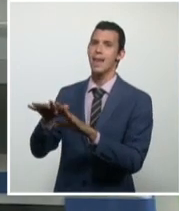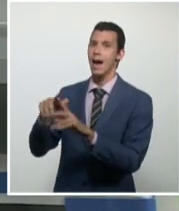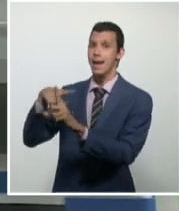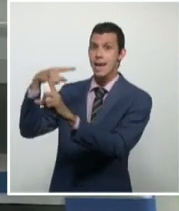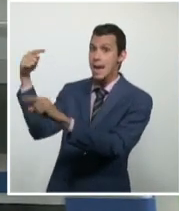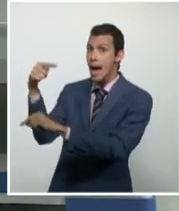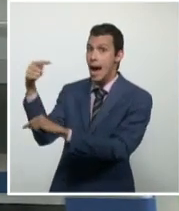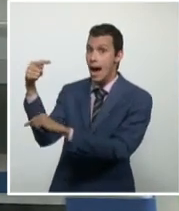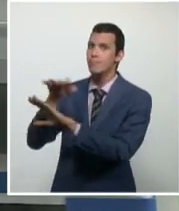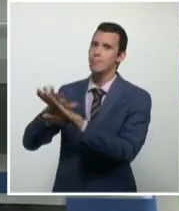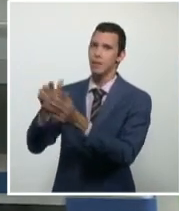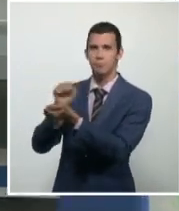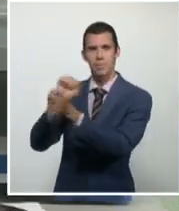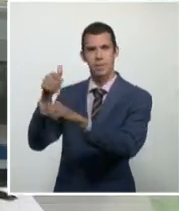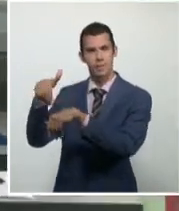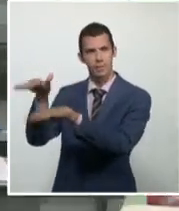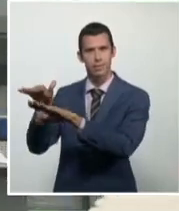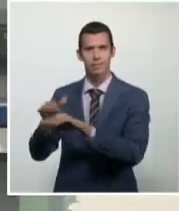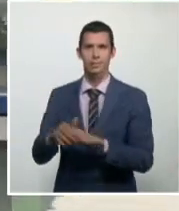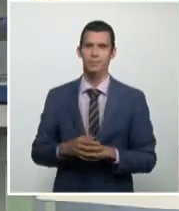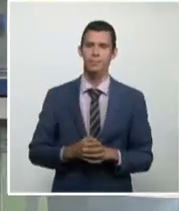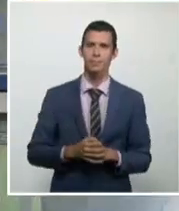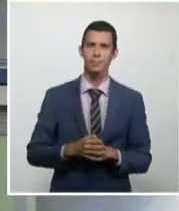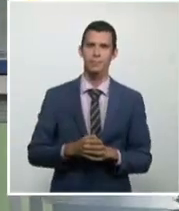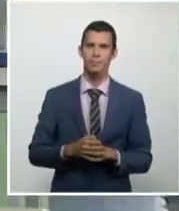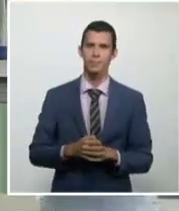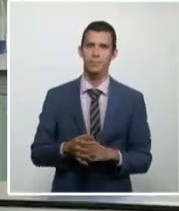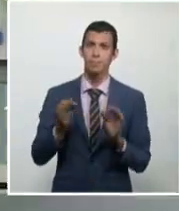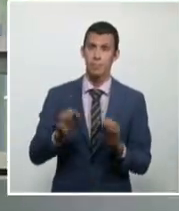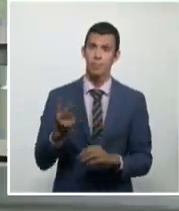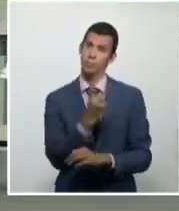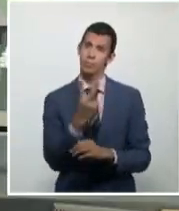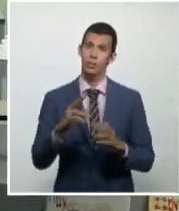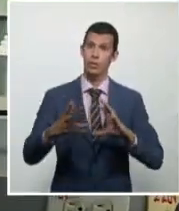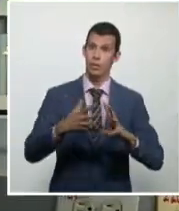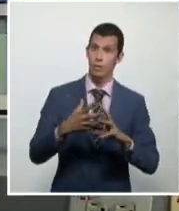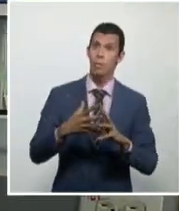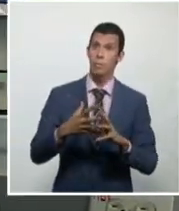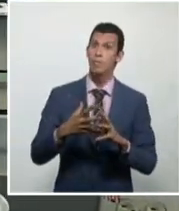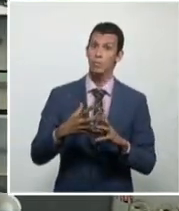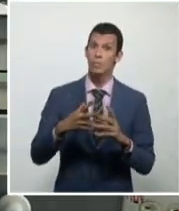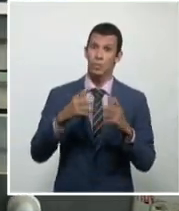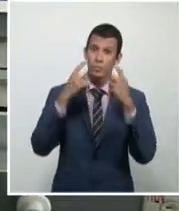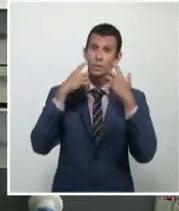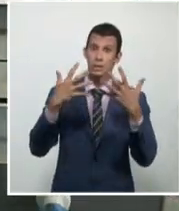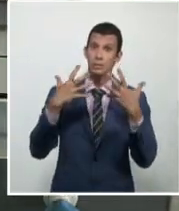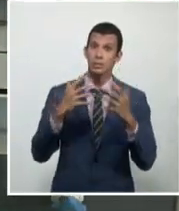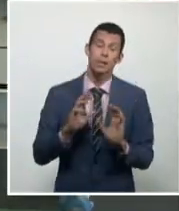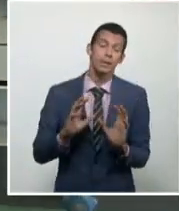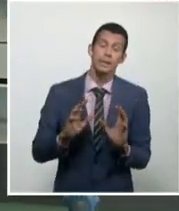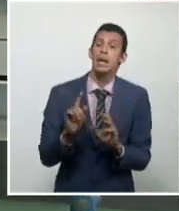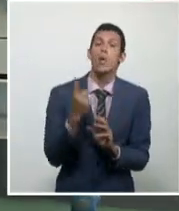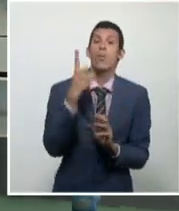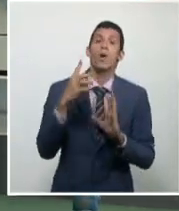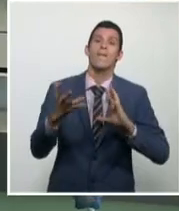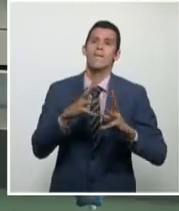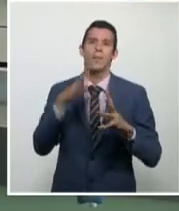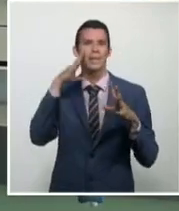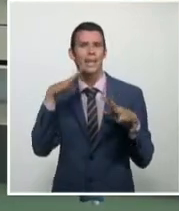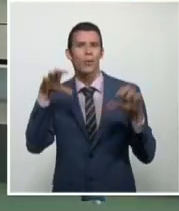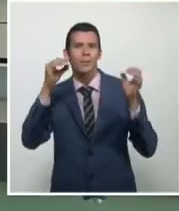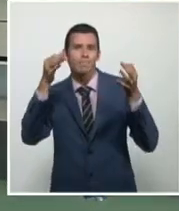los análisis rigurosos que se hacen en laboratorios como este del ipk son las únicas vías seguras para detectar